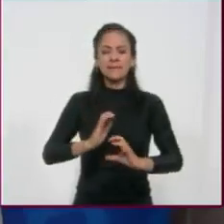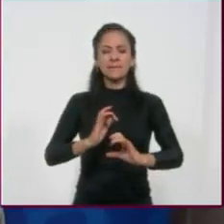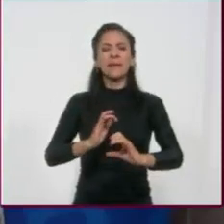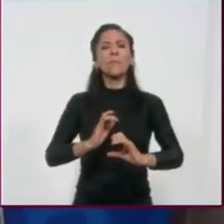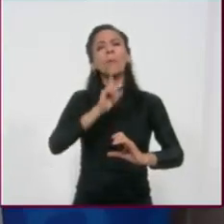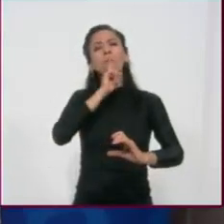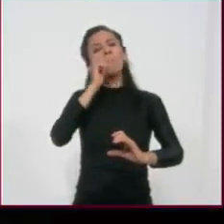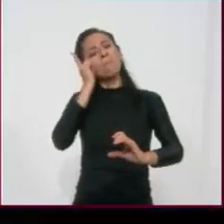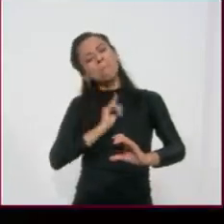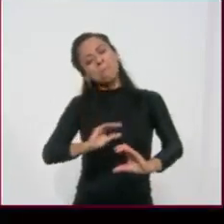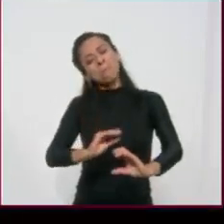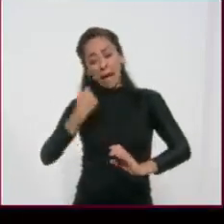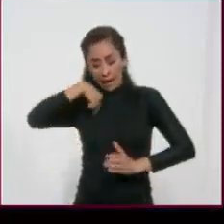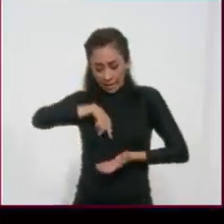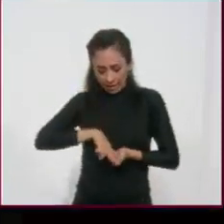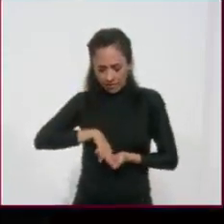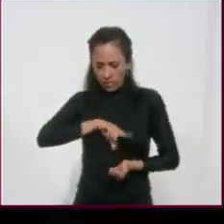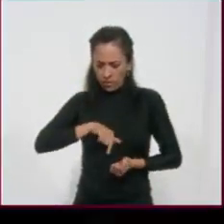entonces la desperté.